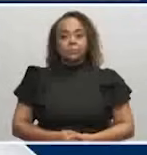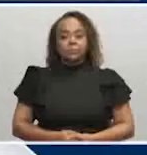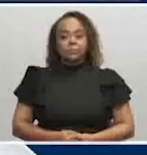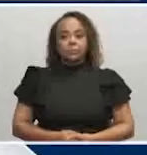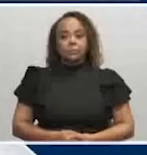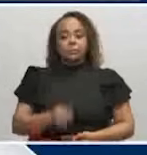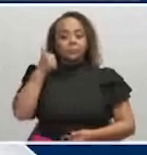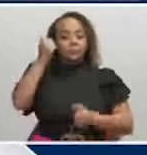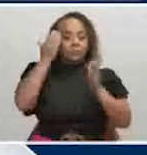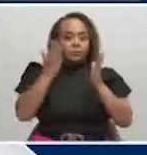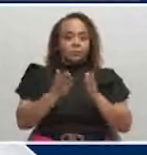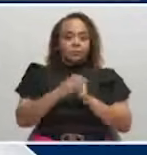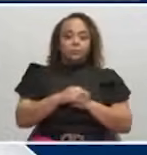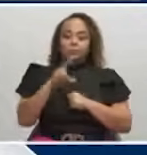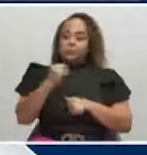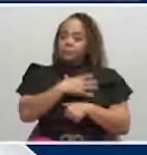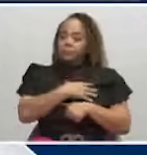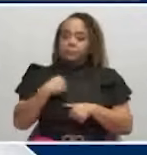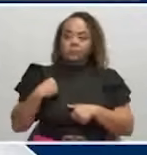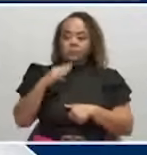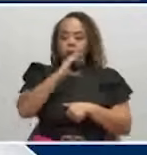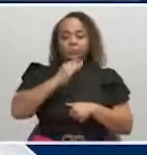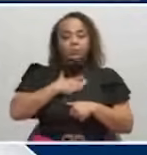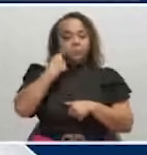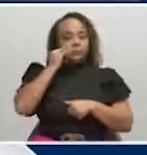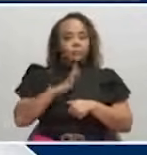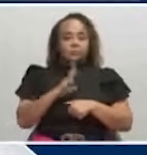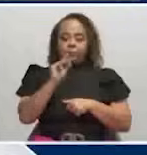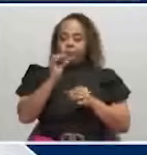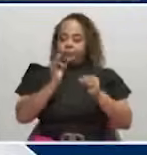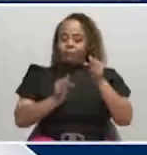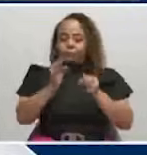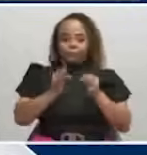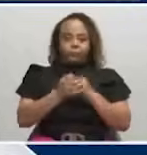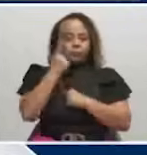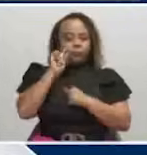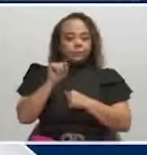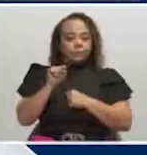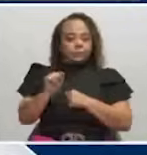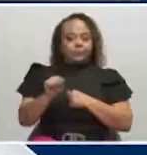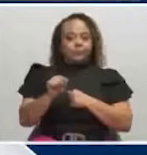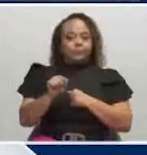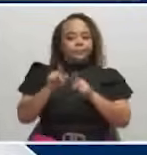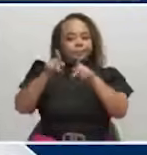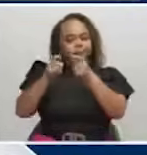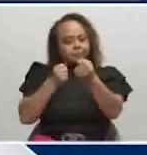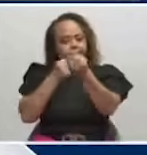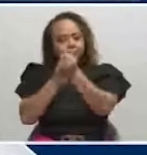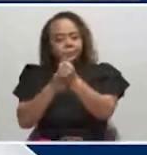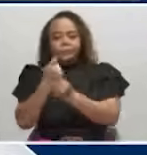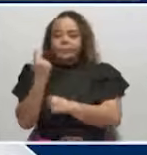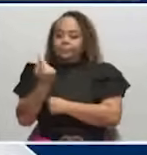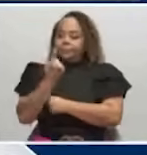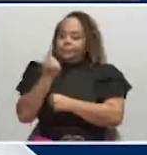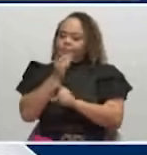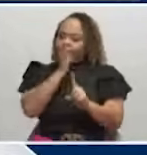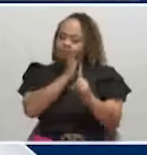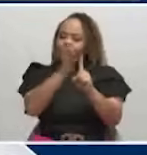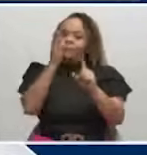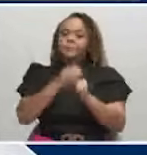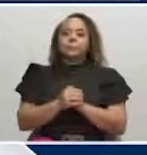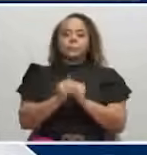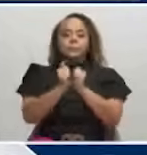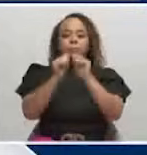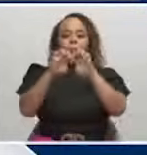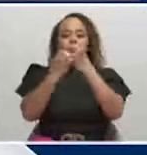al liguismo no le gusta y me parece que es una injusticia para esta afición que siempre ha sido muy leal